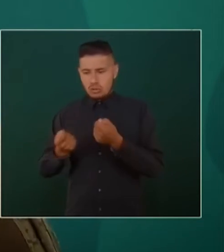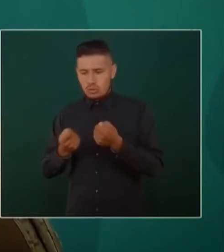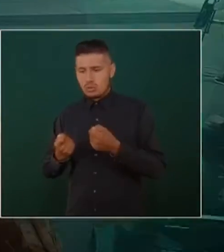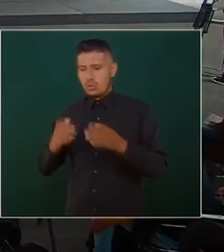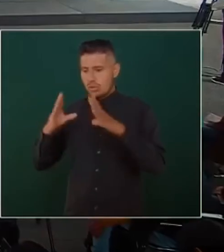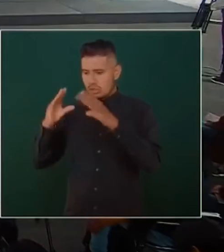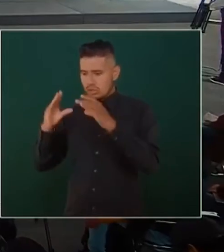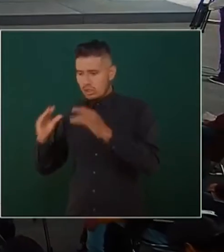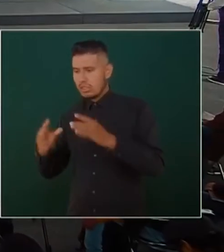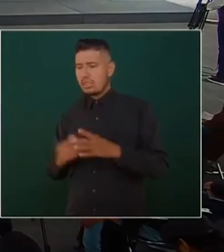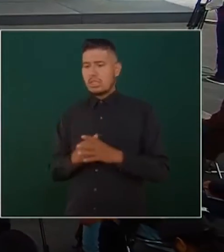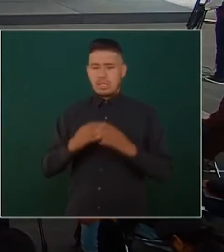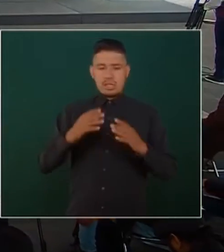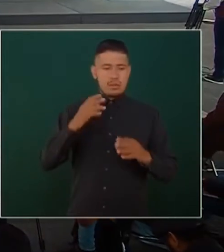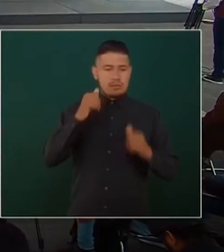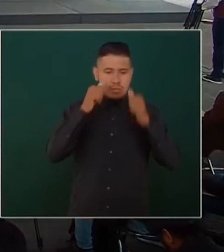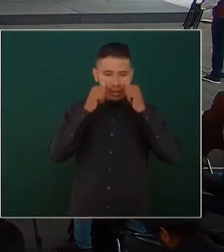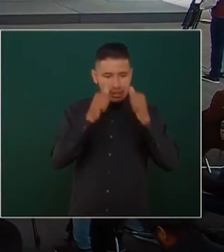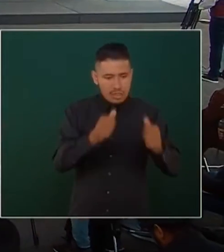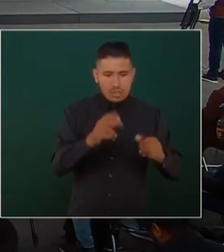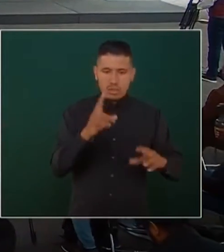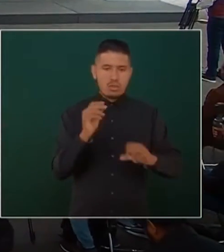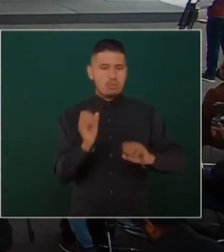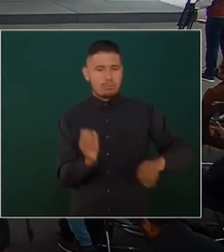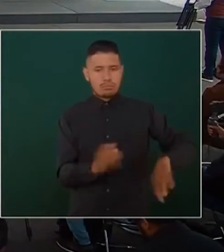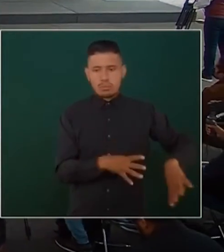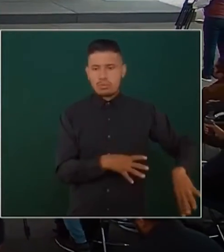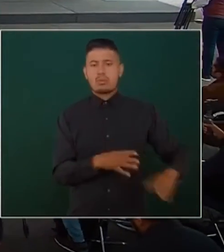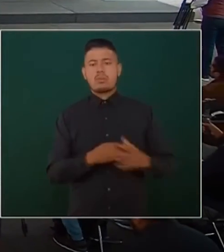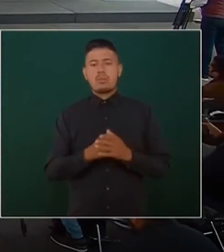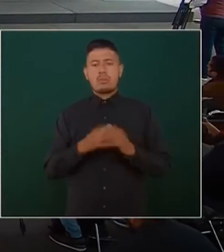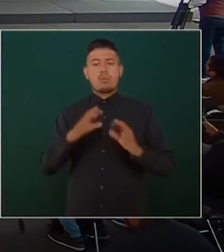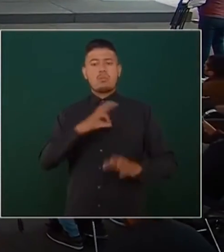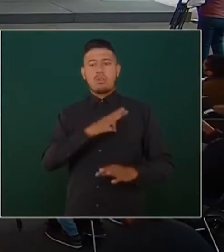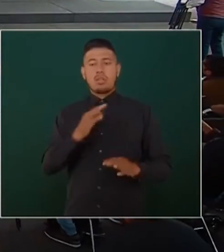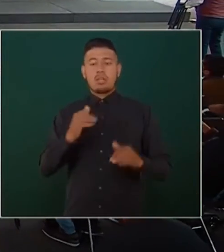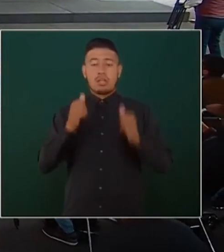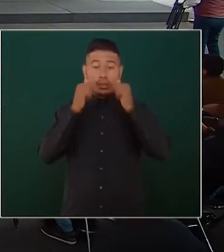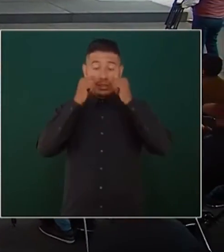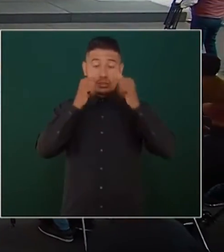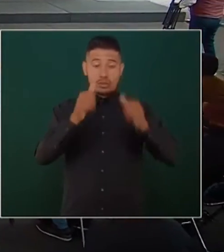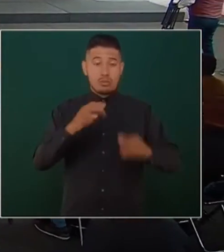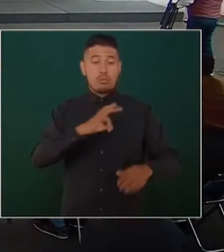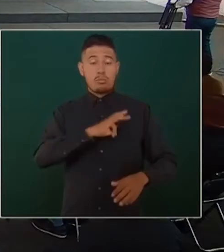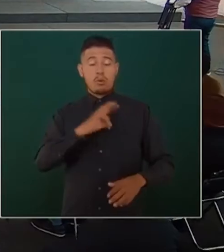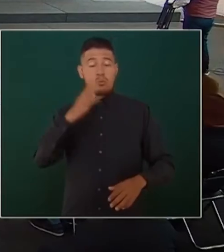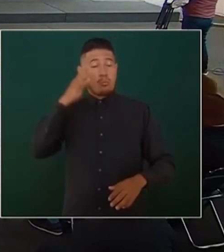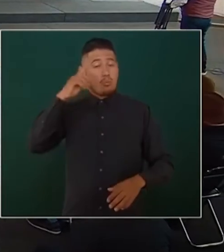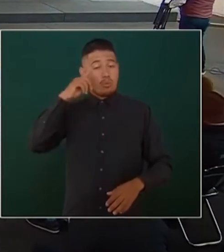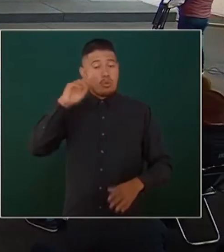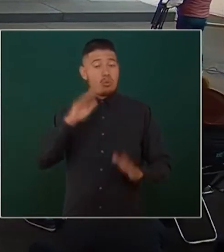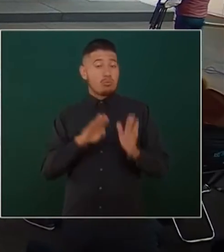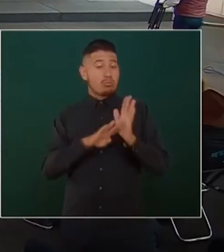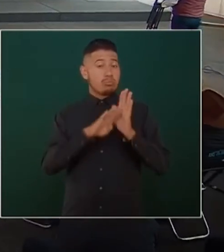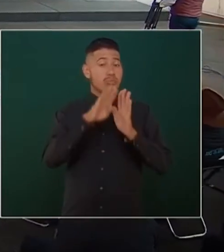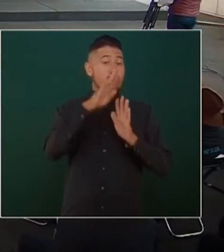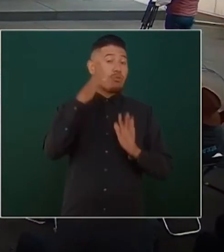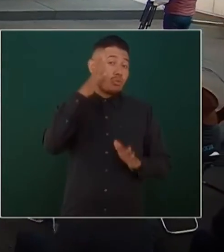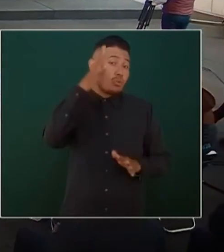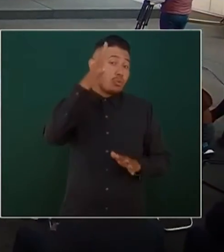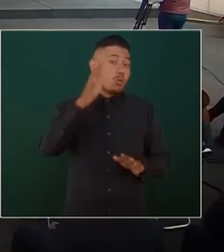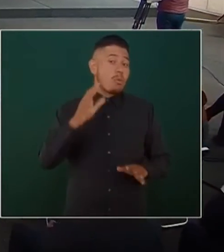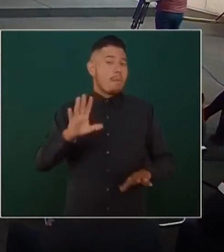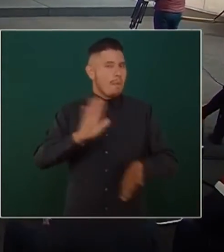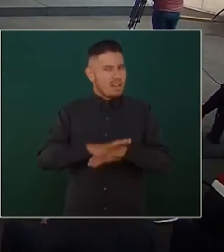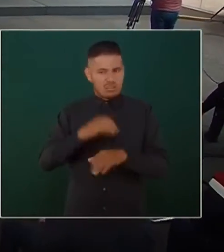esa tutela de la Guardia Nacional nos va a permitir que en algún momento se fortalezca